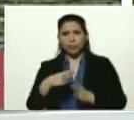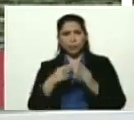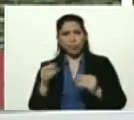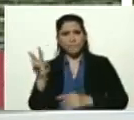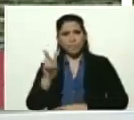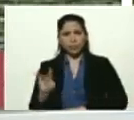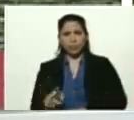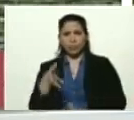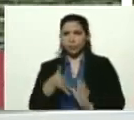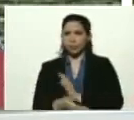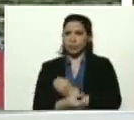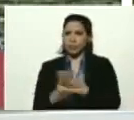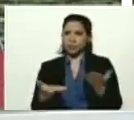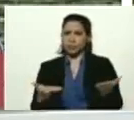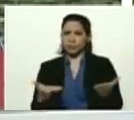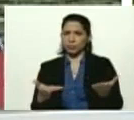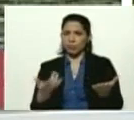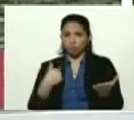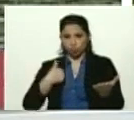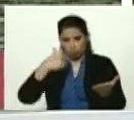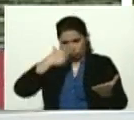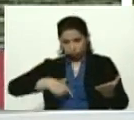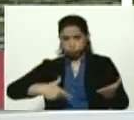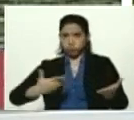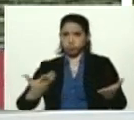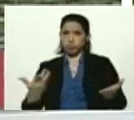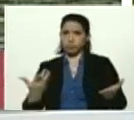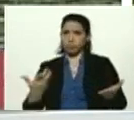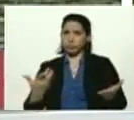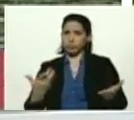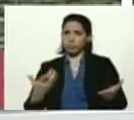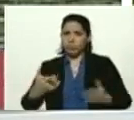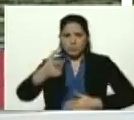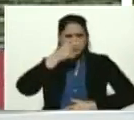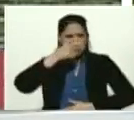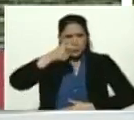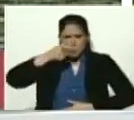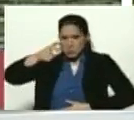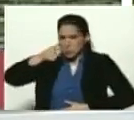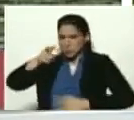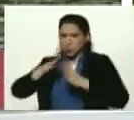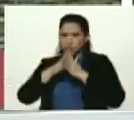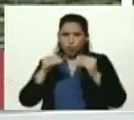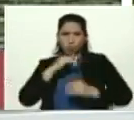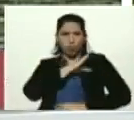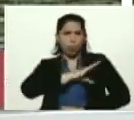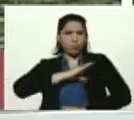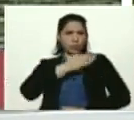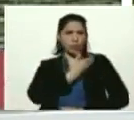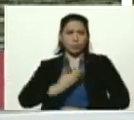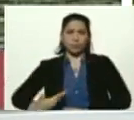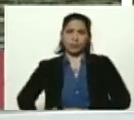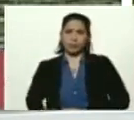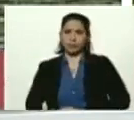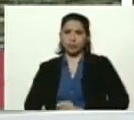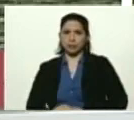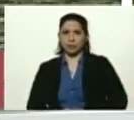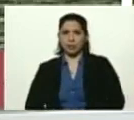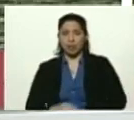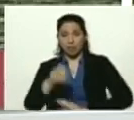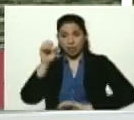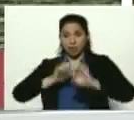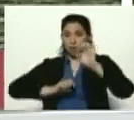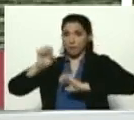esto. Yo personalmente estoy encima de todo. La Comisión Presidencial está